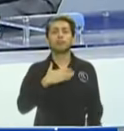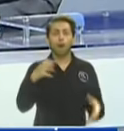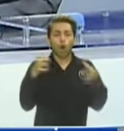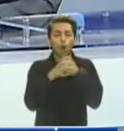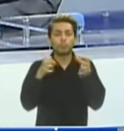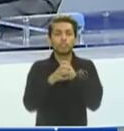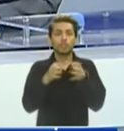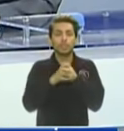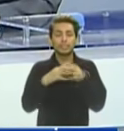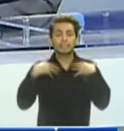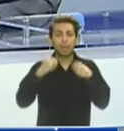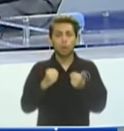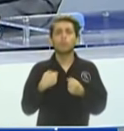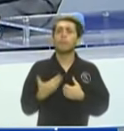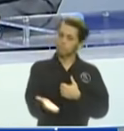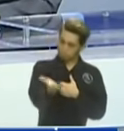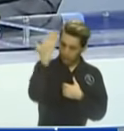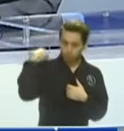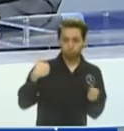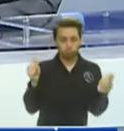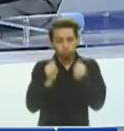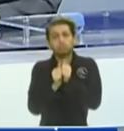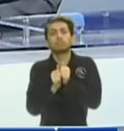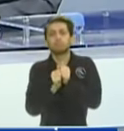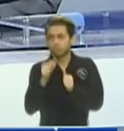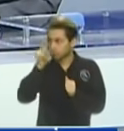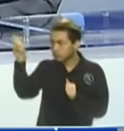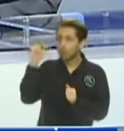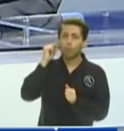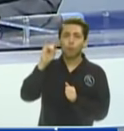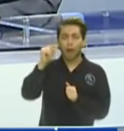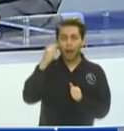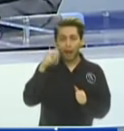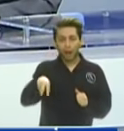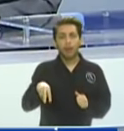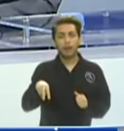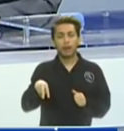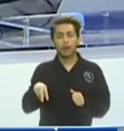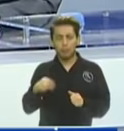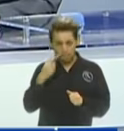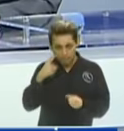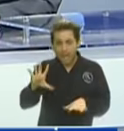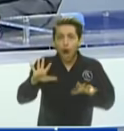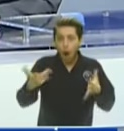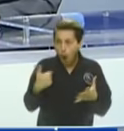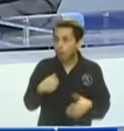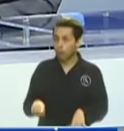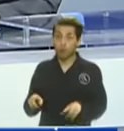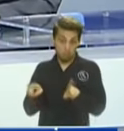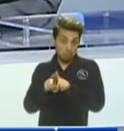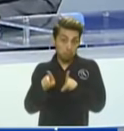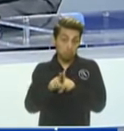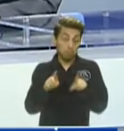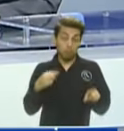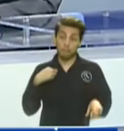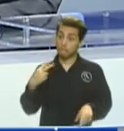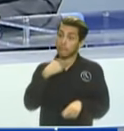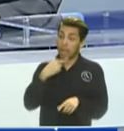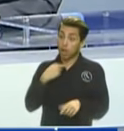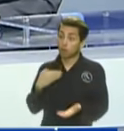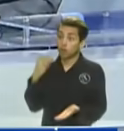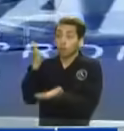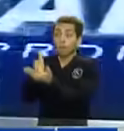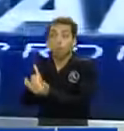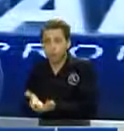a Gualán, vénganse a ver, para que miren cómo es el ejercicio en el campo, los riesgos que conlleva para un enfermero, para